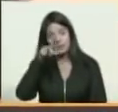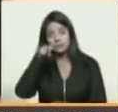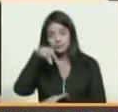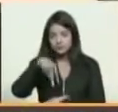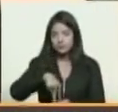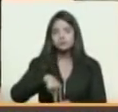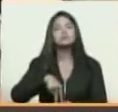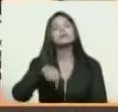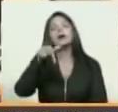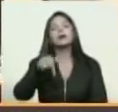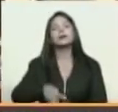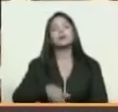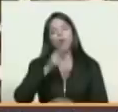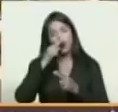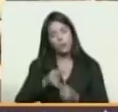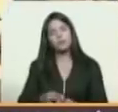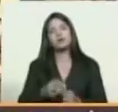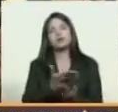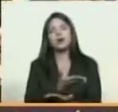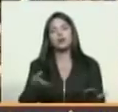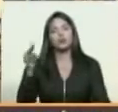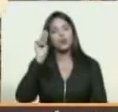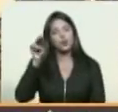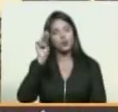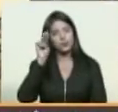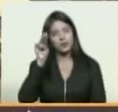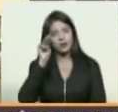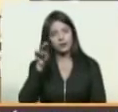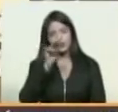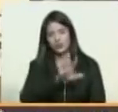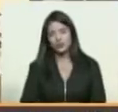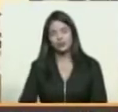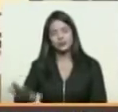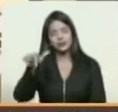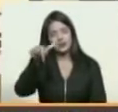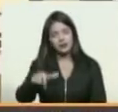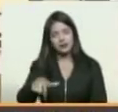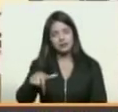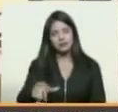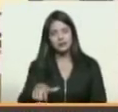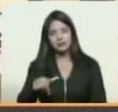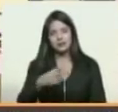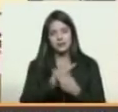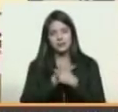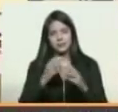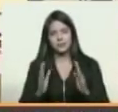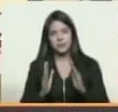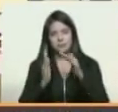en este acto de homenaje a los maestros y maestras realizados acá desde el Panteón Nacional.